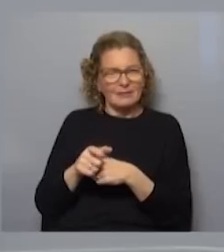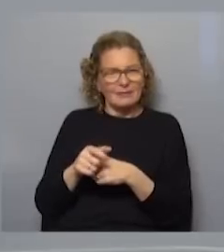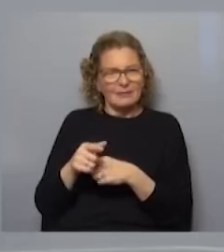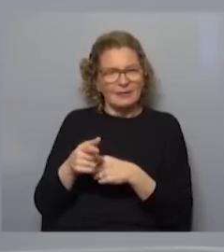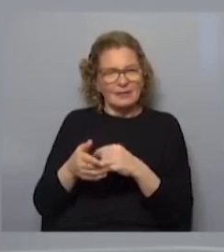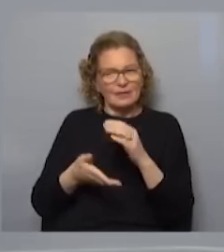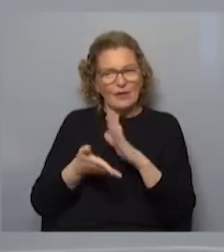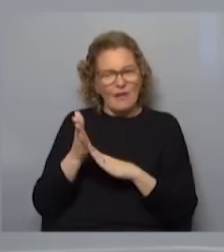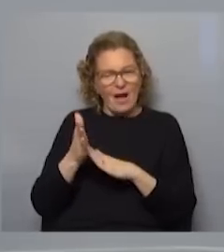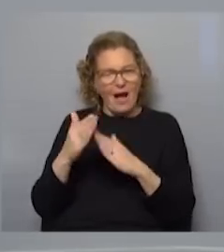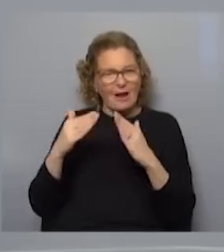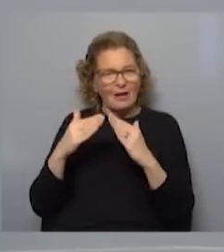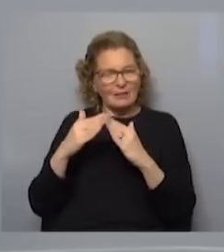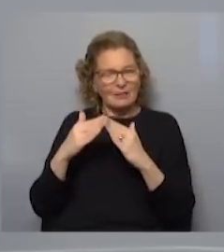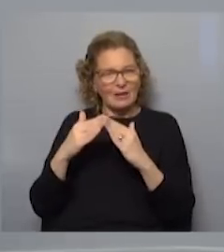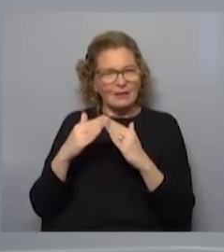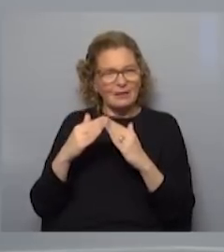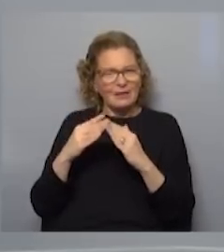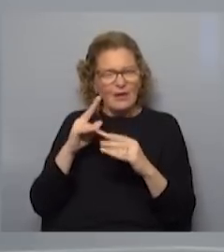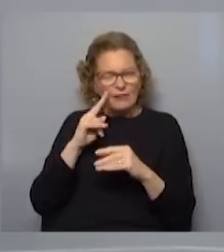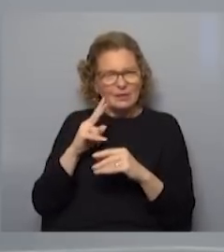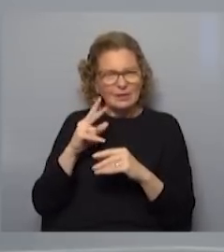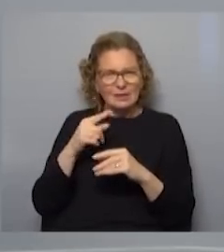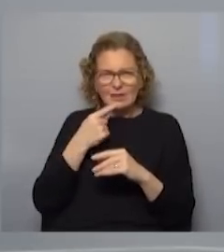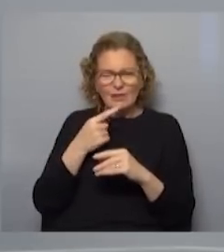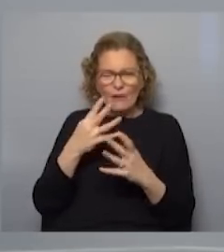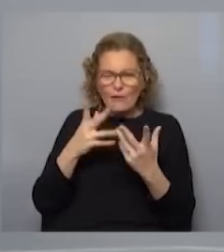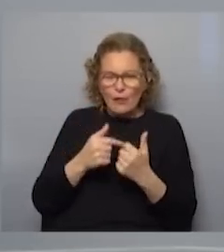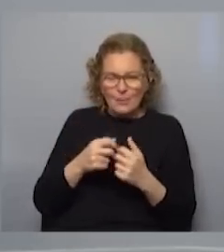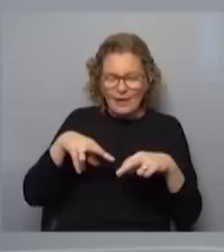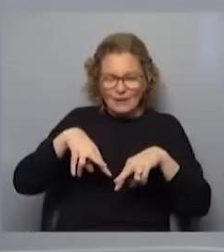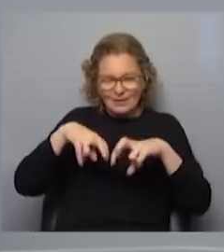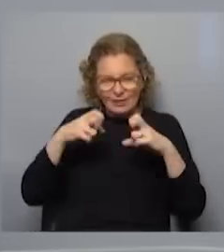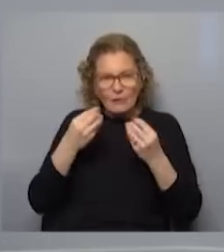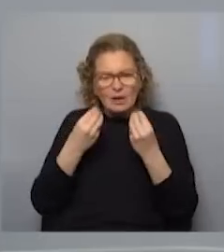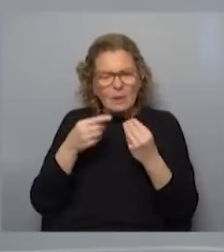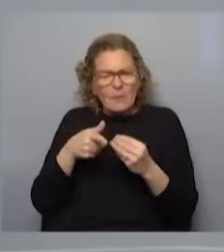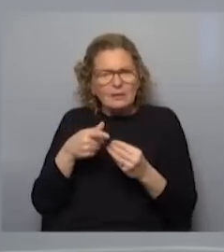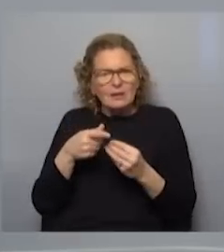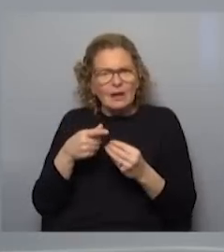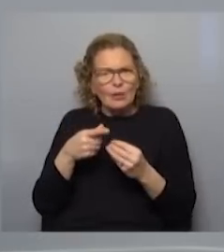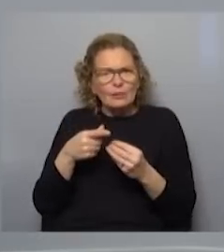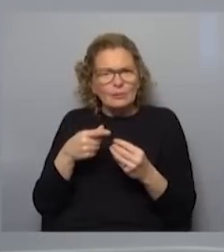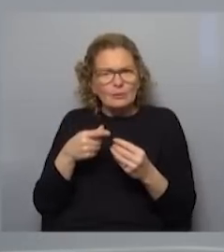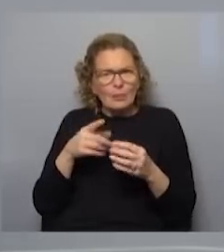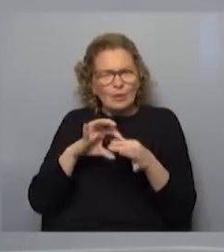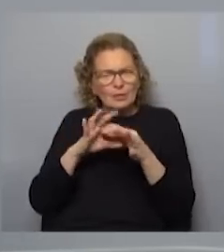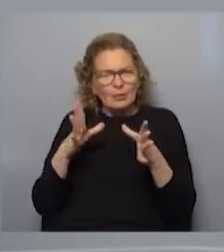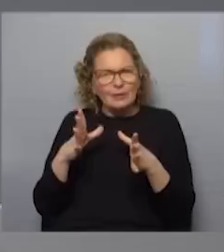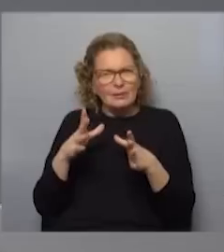se lo pasa al retiro en vez de generar mecanismos de investigación a ver qué pasaba con el espionaje en